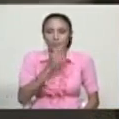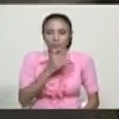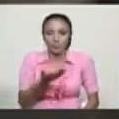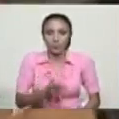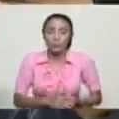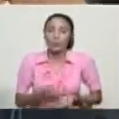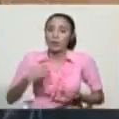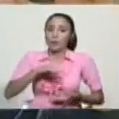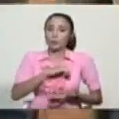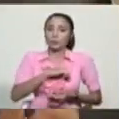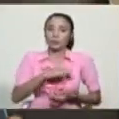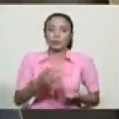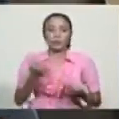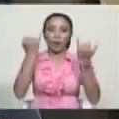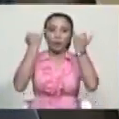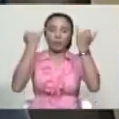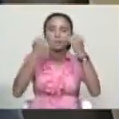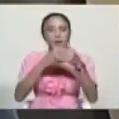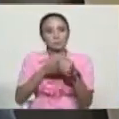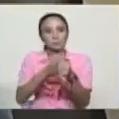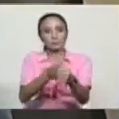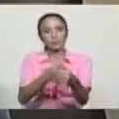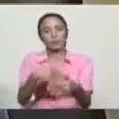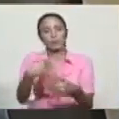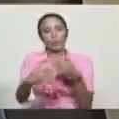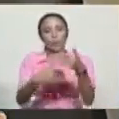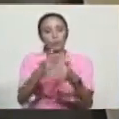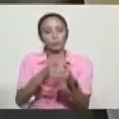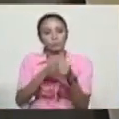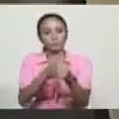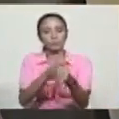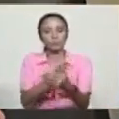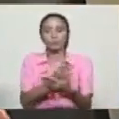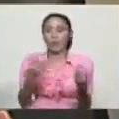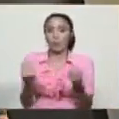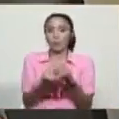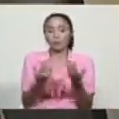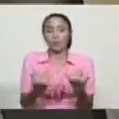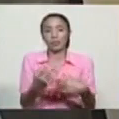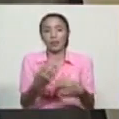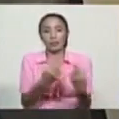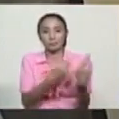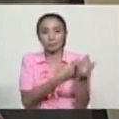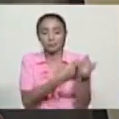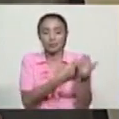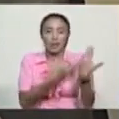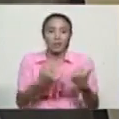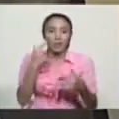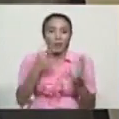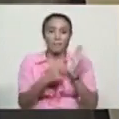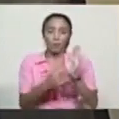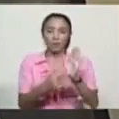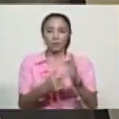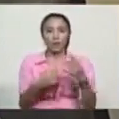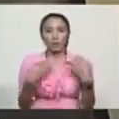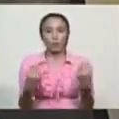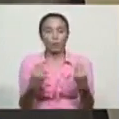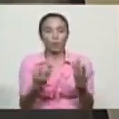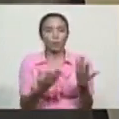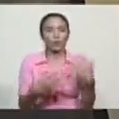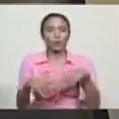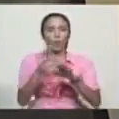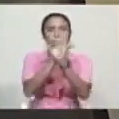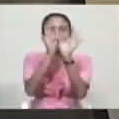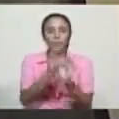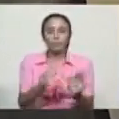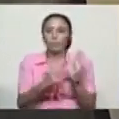y claro, para nosotros es todo un reto mostrar cómo lo decolonial